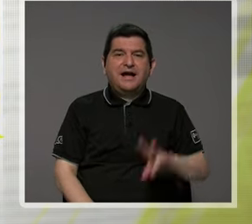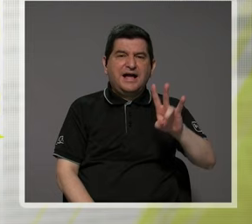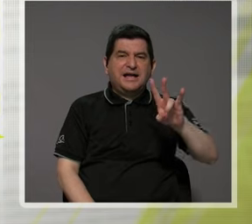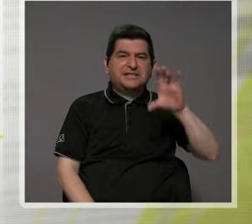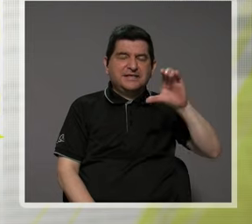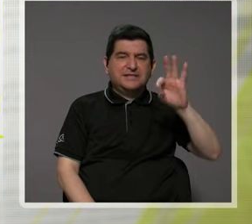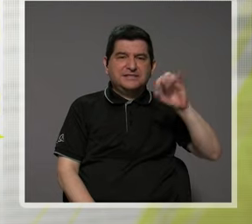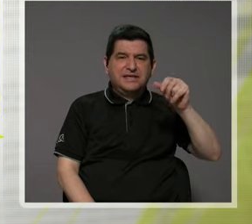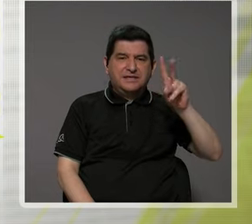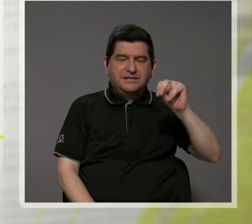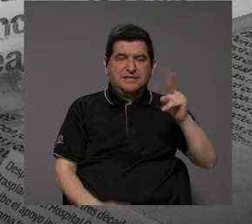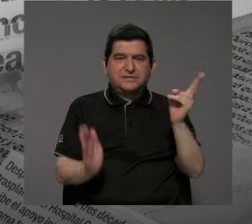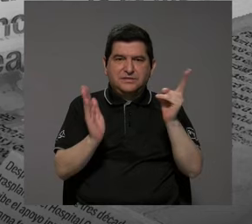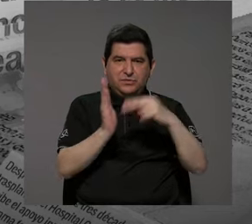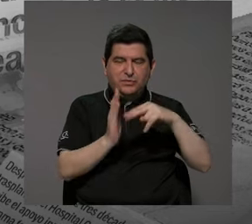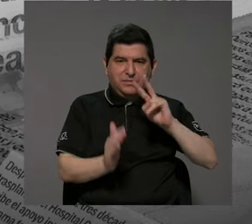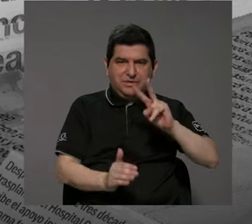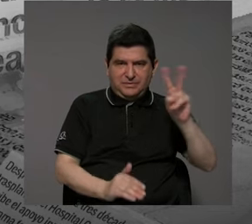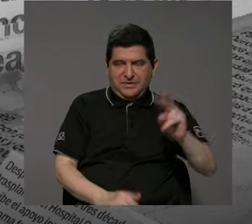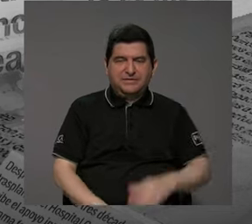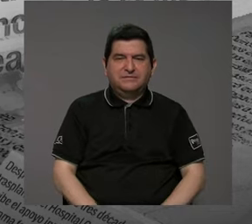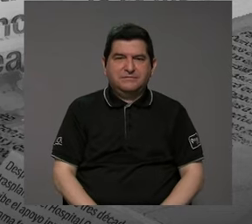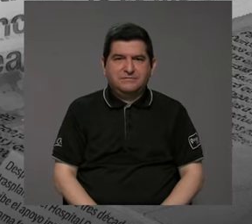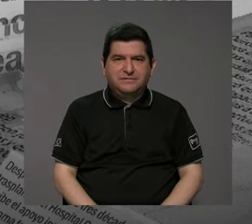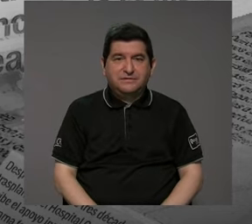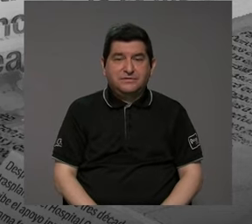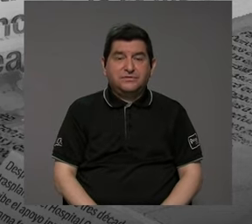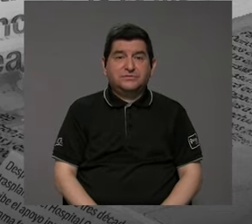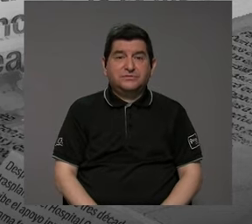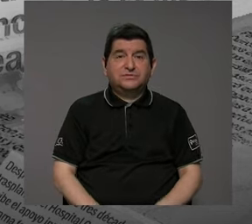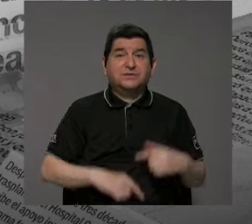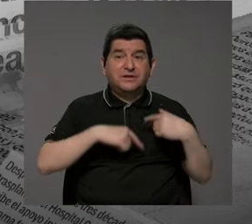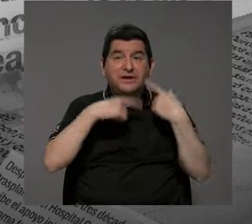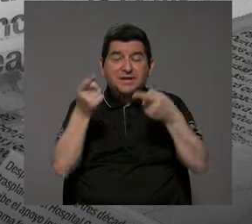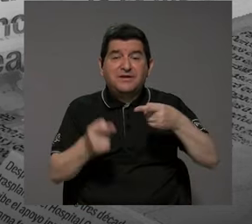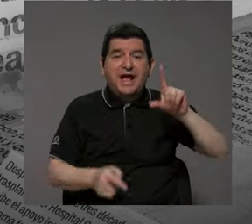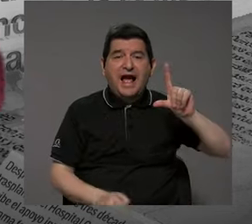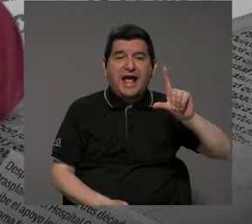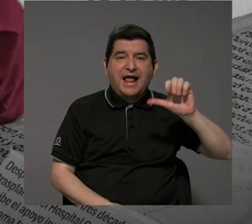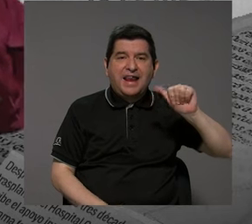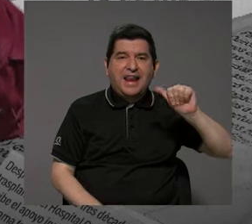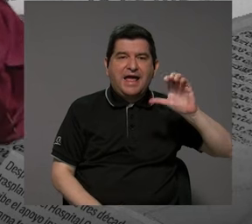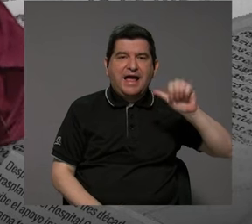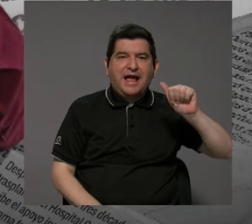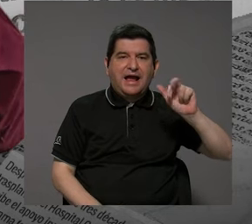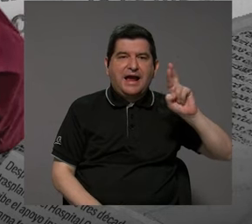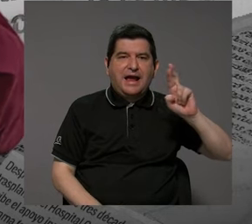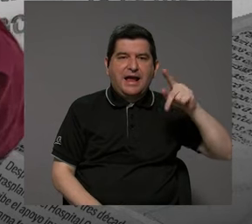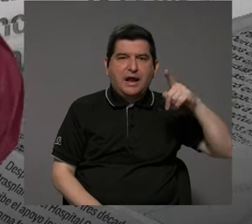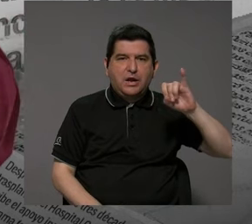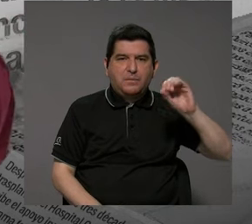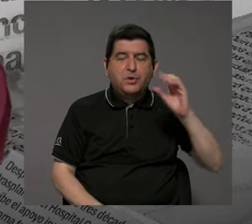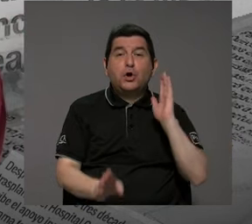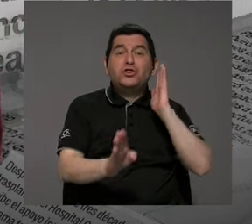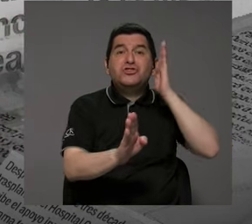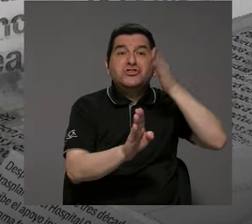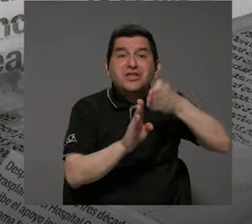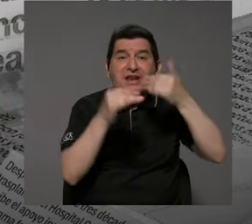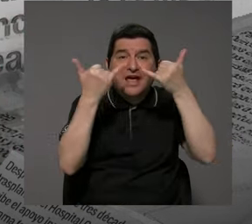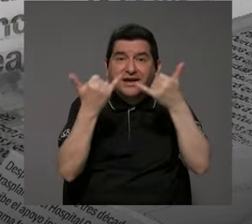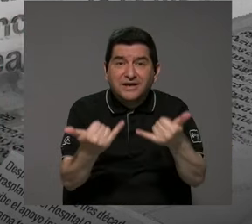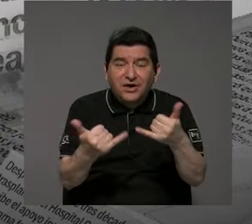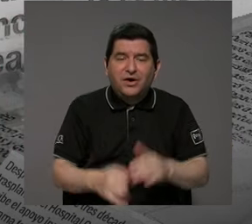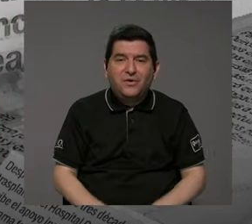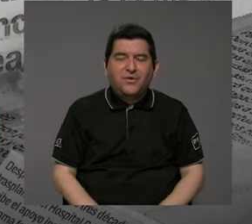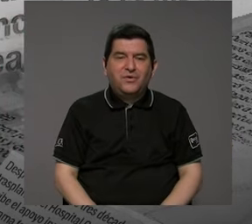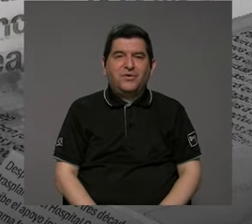2022 que estaban en en en AC Carpio se fueron directo a la